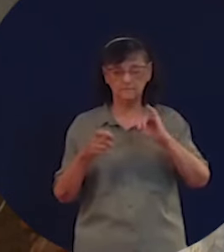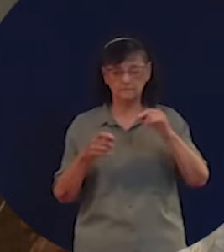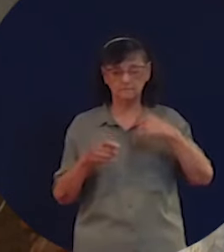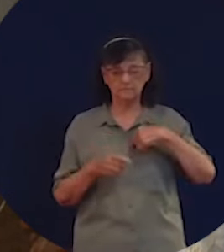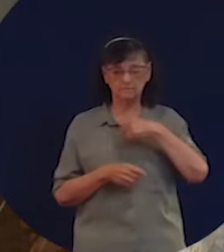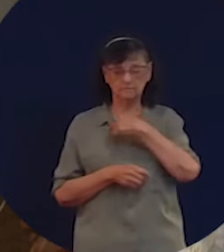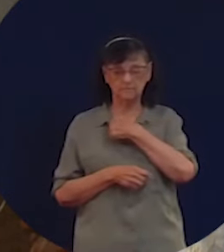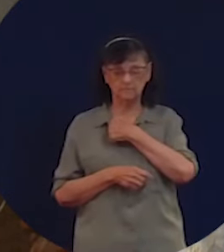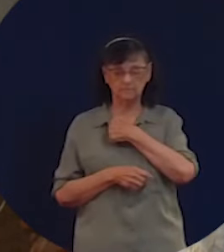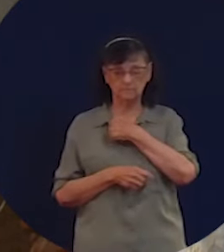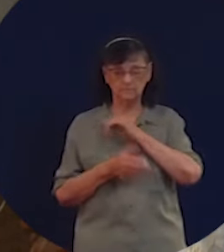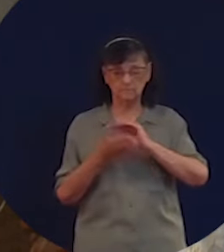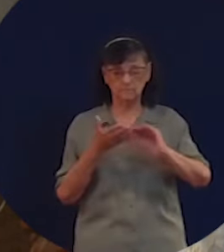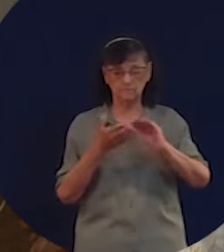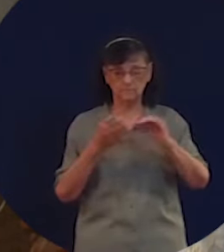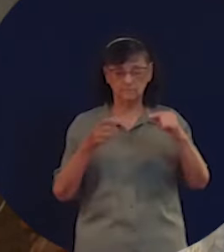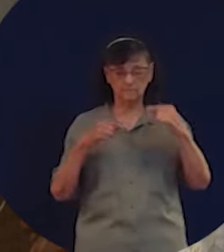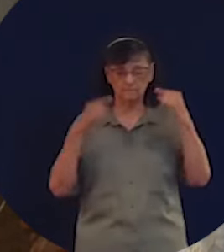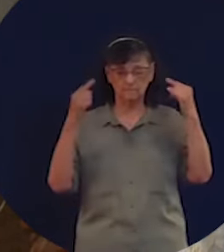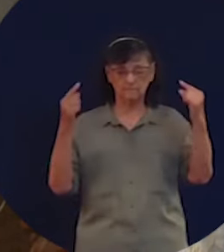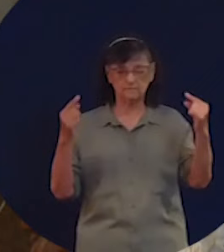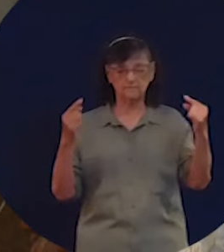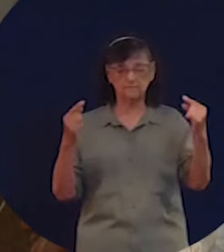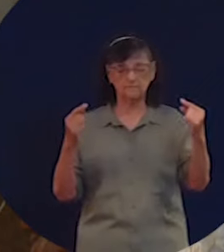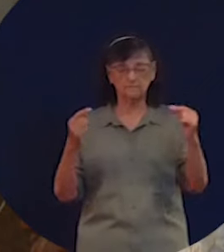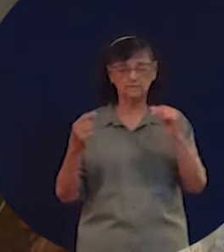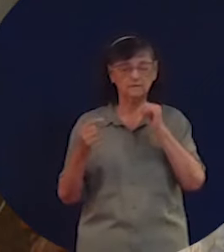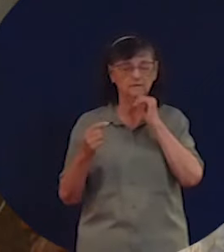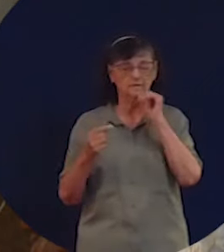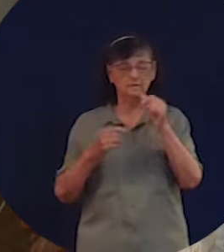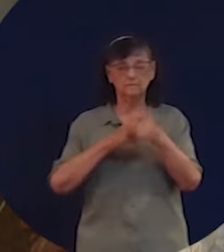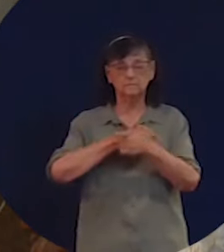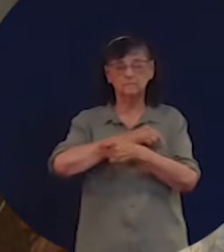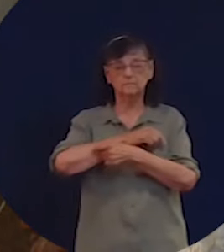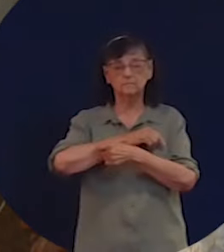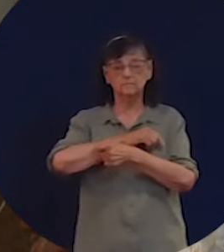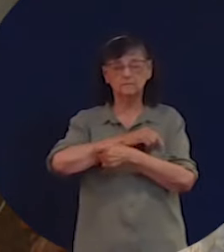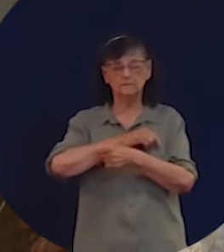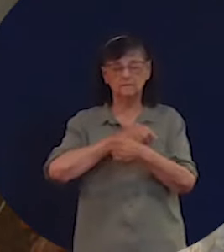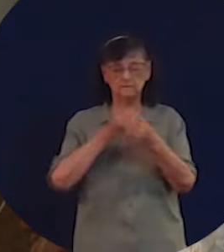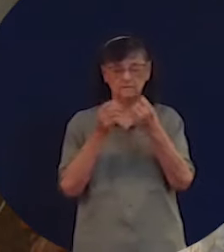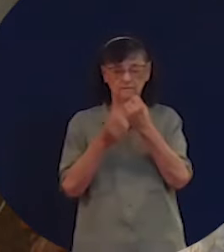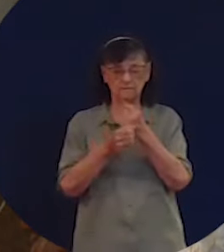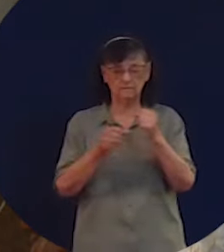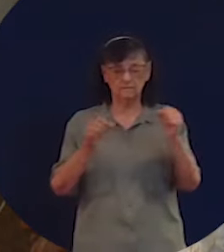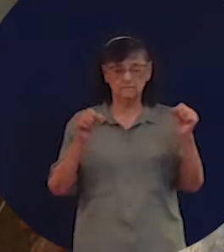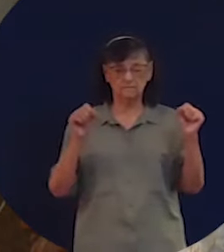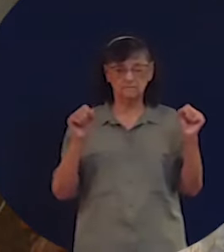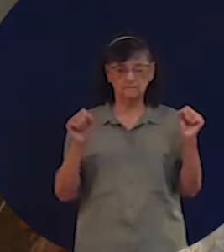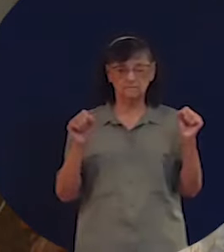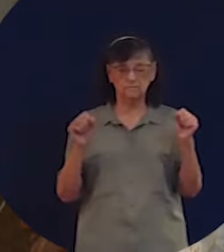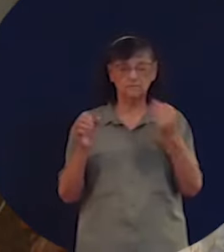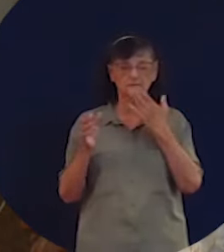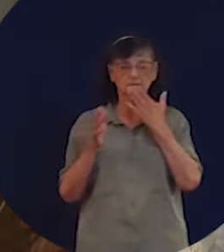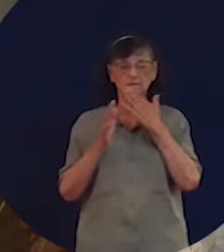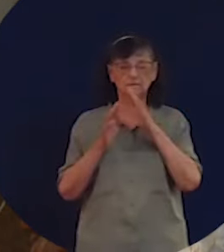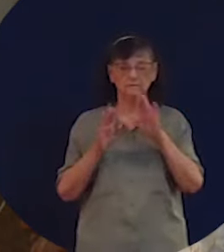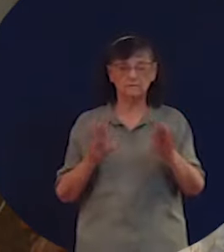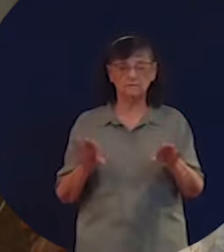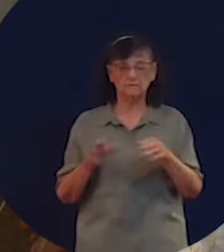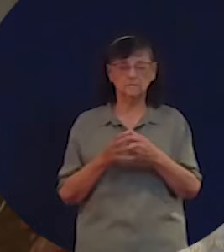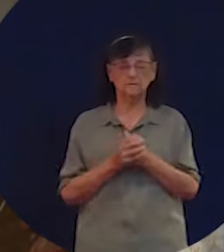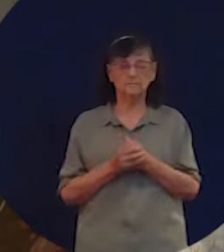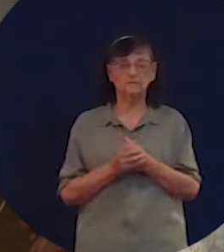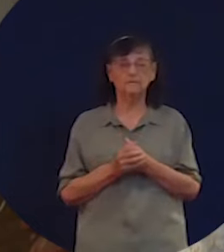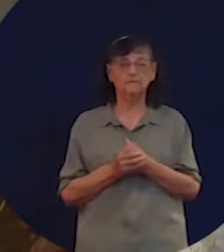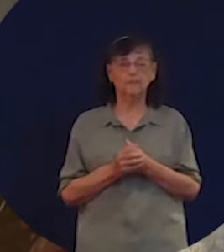ofensas, como también nosotros perdonamos a los que nos ofenden. No nos dejes caer en la tentación y